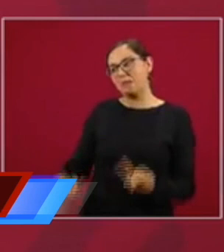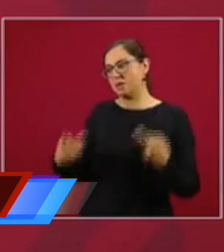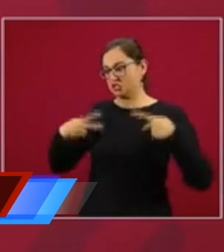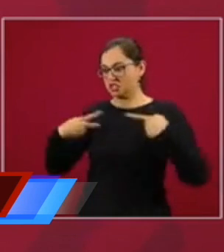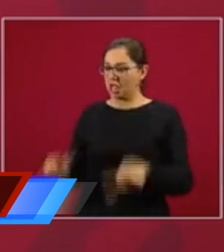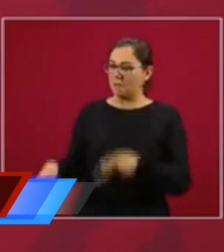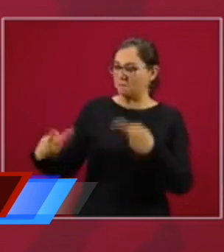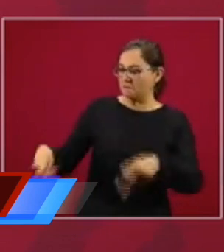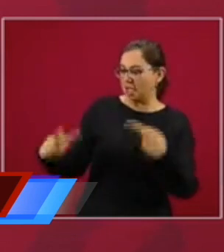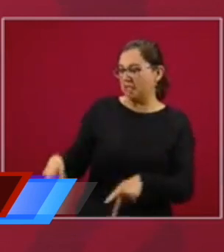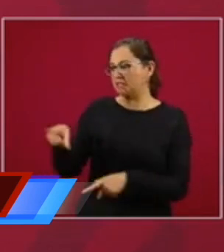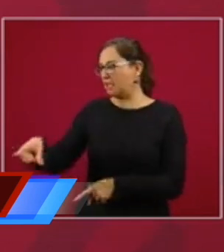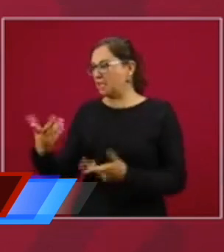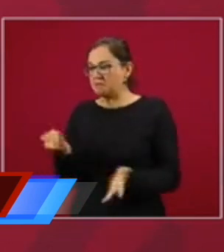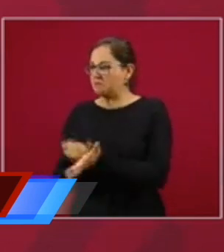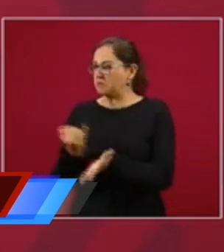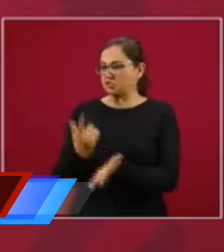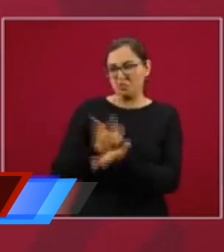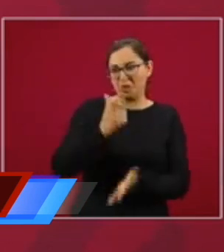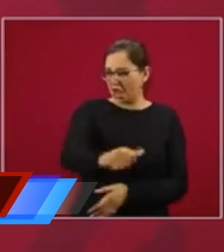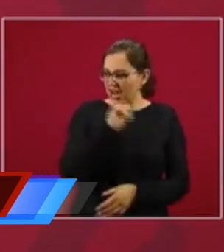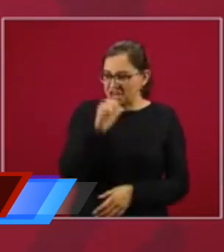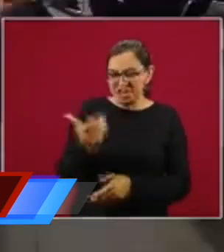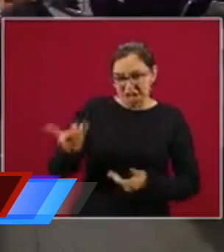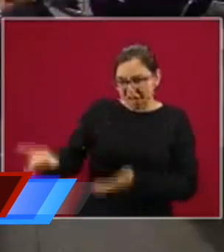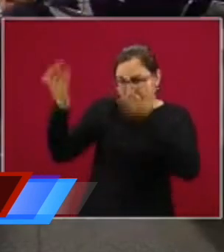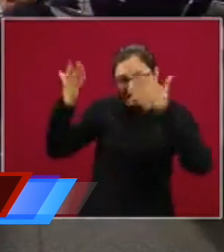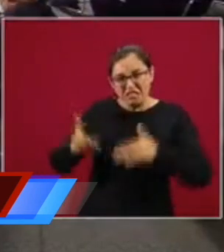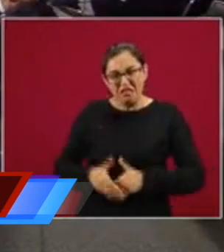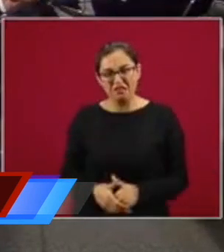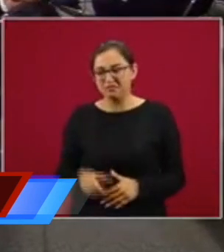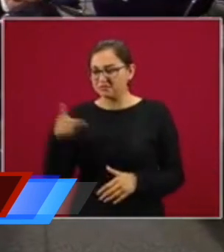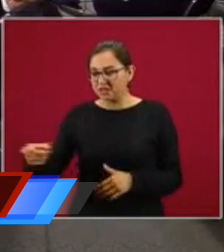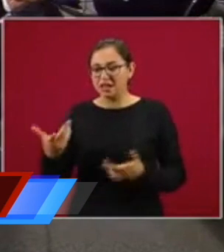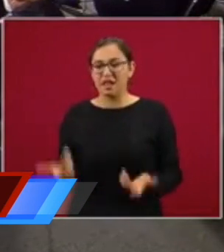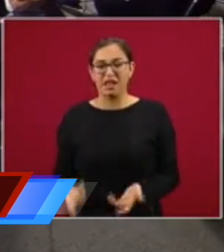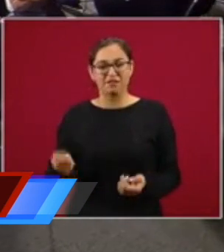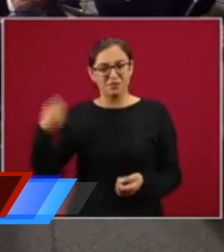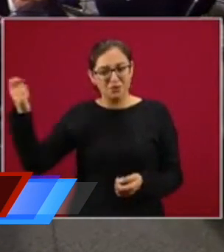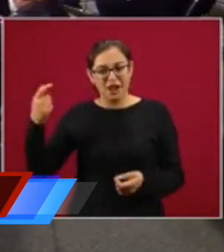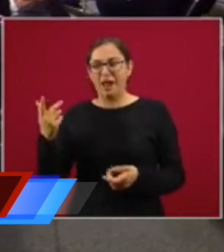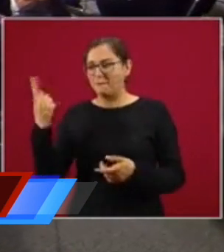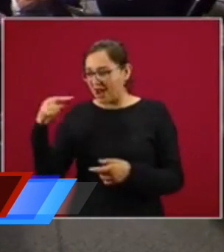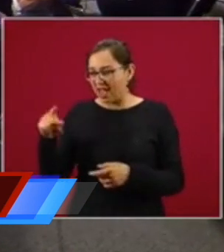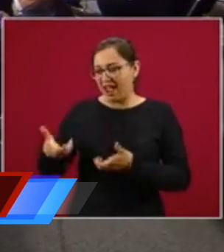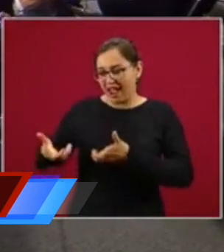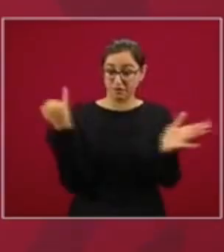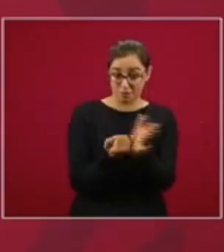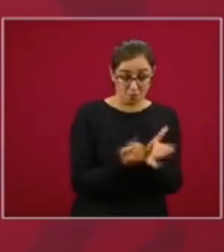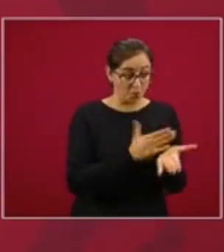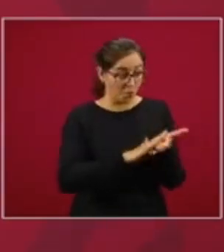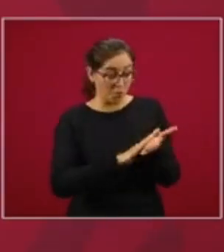es espía y es respetuoso de las libertades y no se cometerá actividad ilegal.